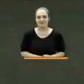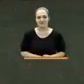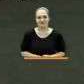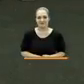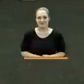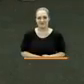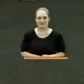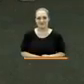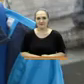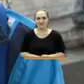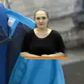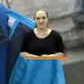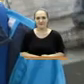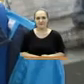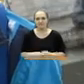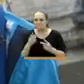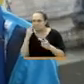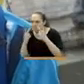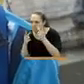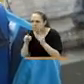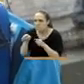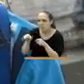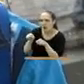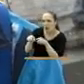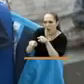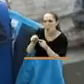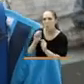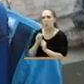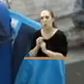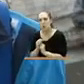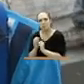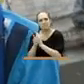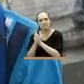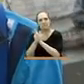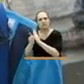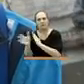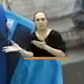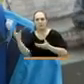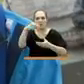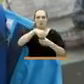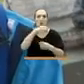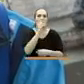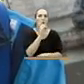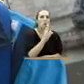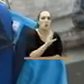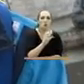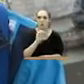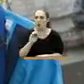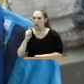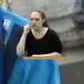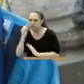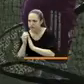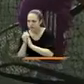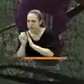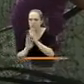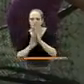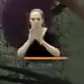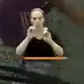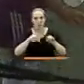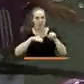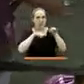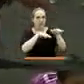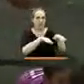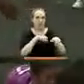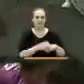Ahí vamos identificando cuáles podemos ir a sacar a otras clubes, otras canchas que estos chicos ya puedan representar en sí. Con